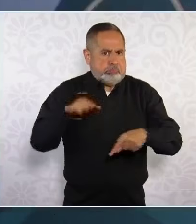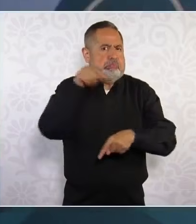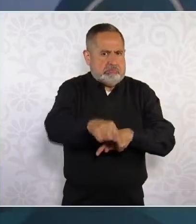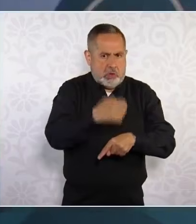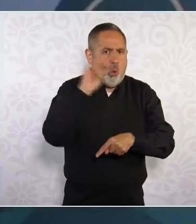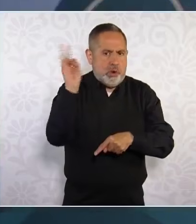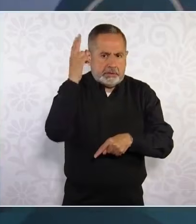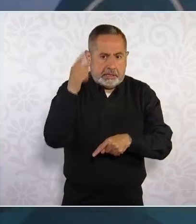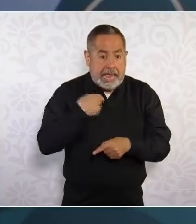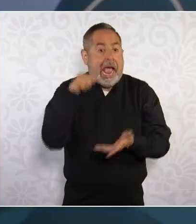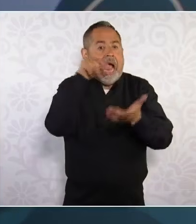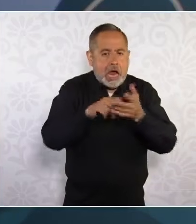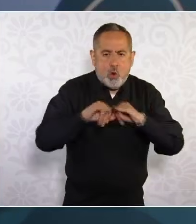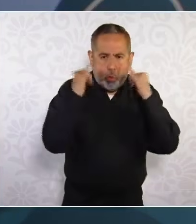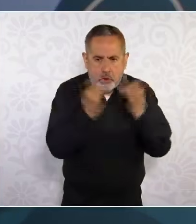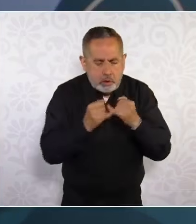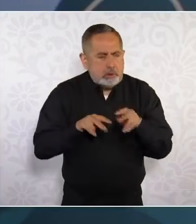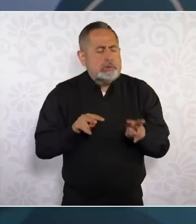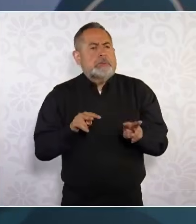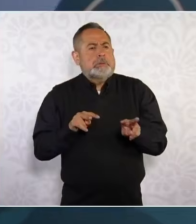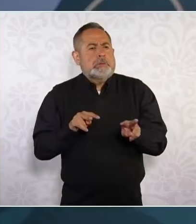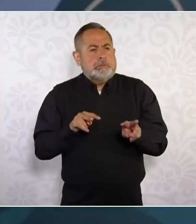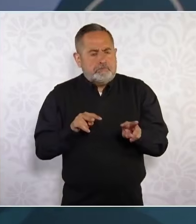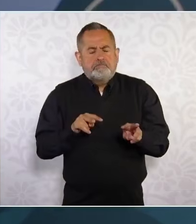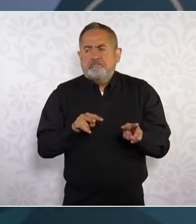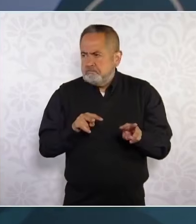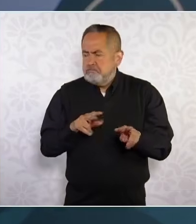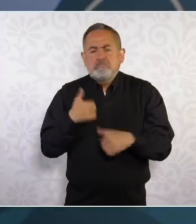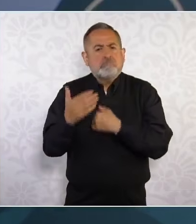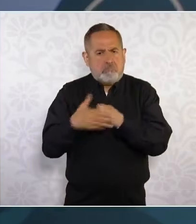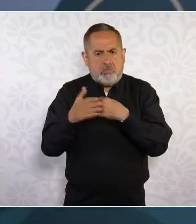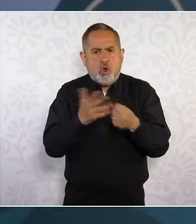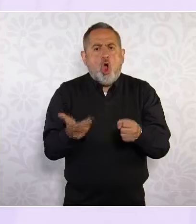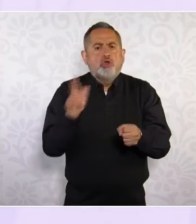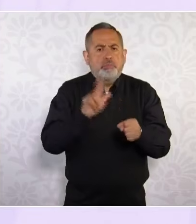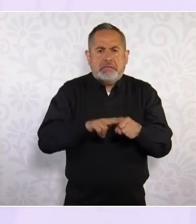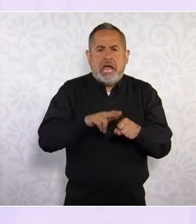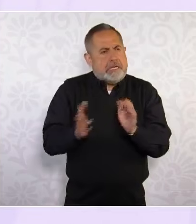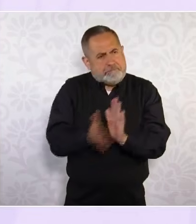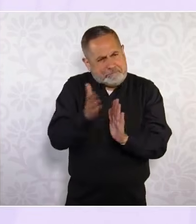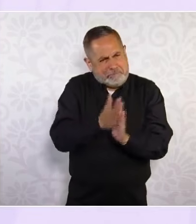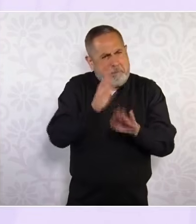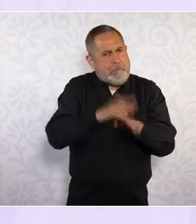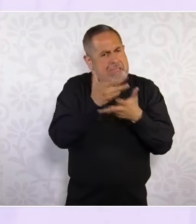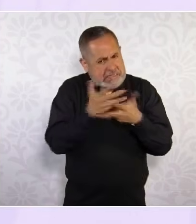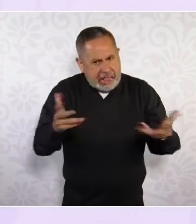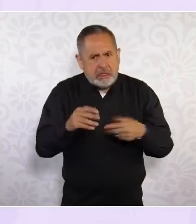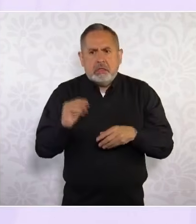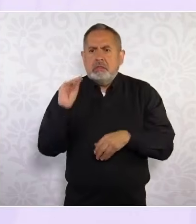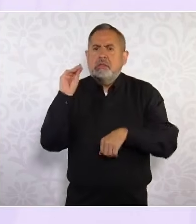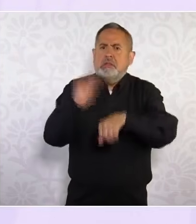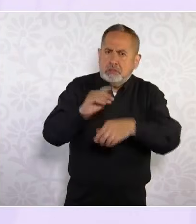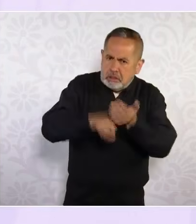Entonces vamos a terminar un hospital, lo vamos a agrandar, que hay allí, vamos a mejorar todos los centros